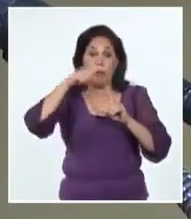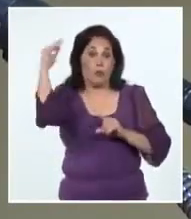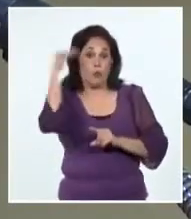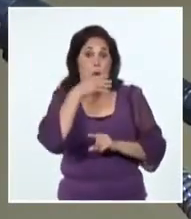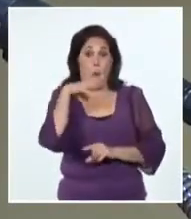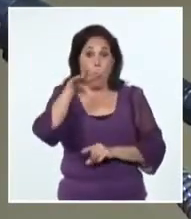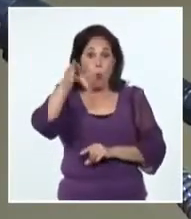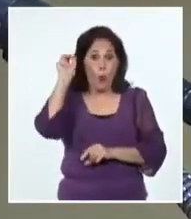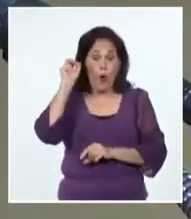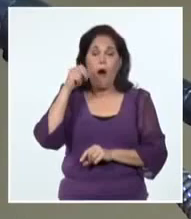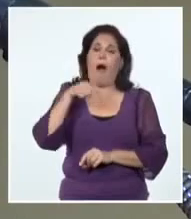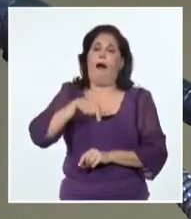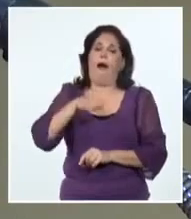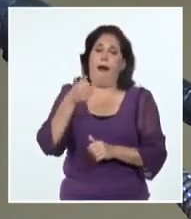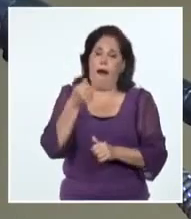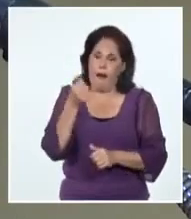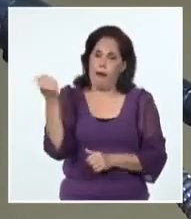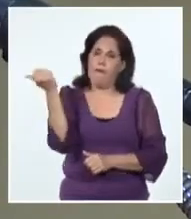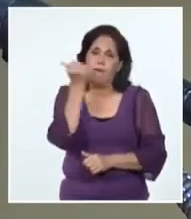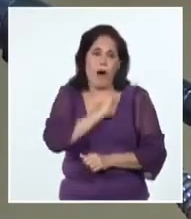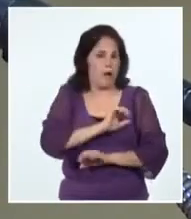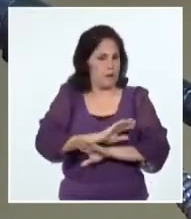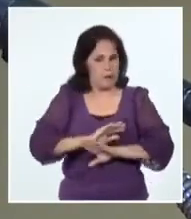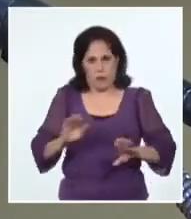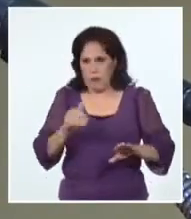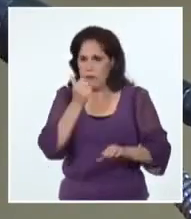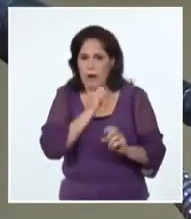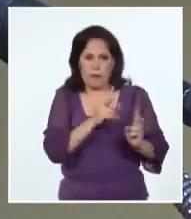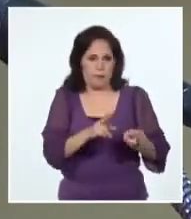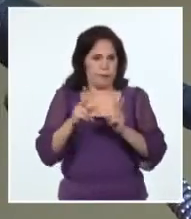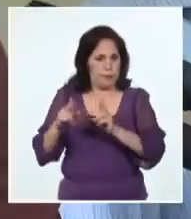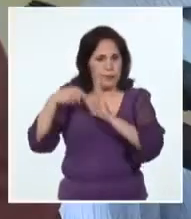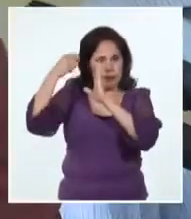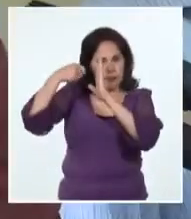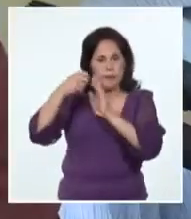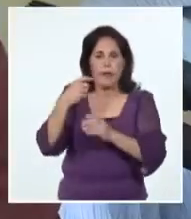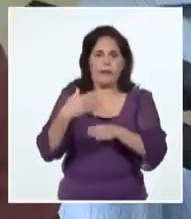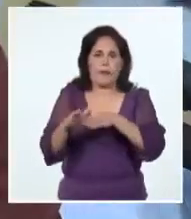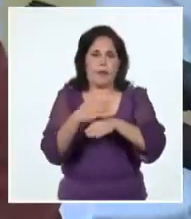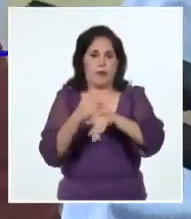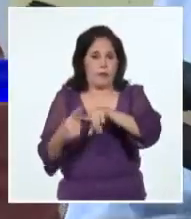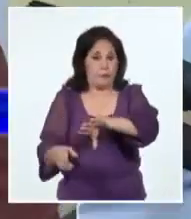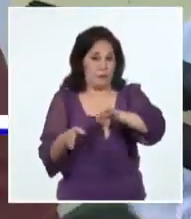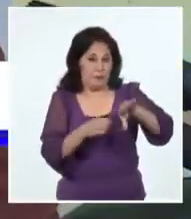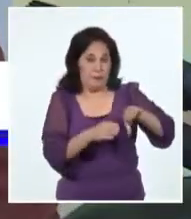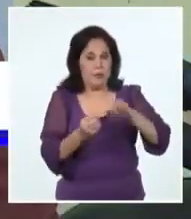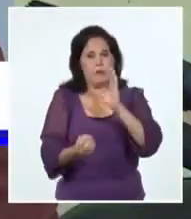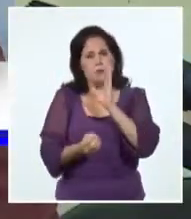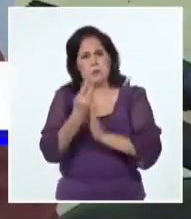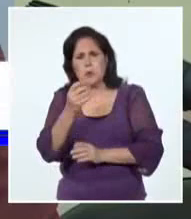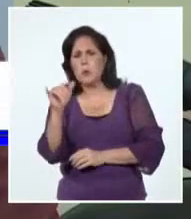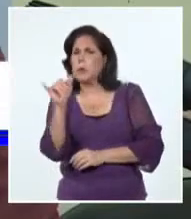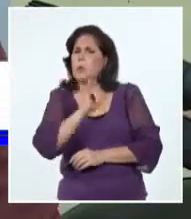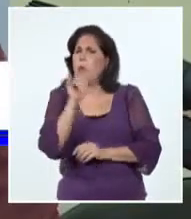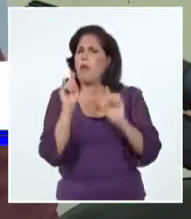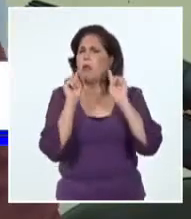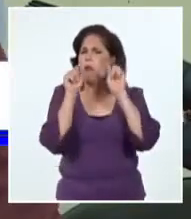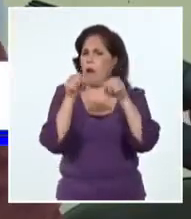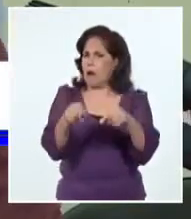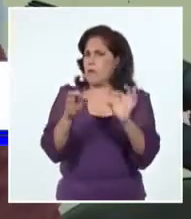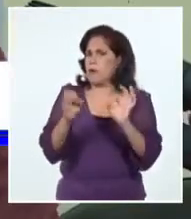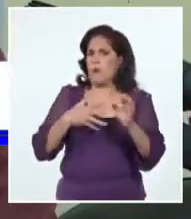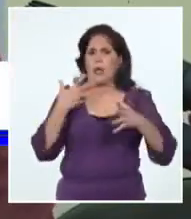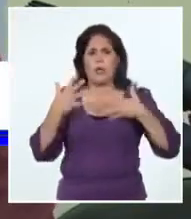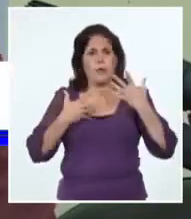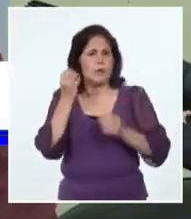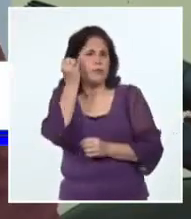gestionar de otra manera o a producir de otra manera otros contenidos. Para ello se creó, se está